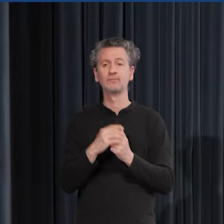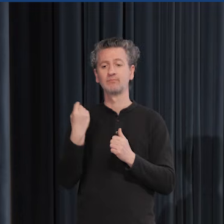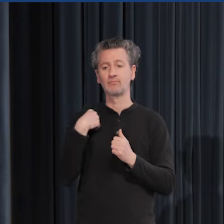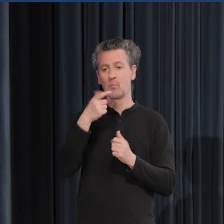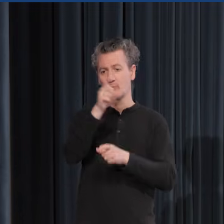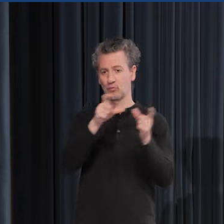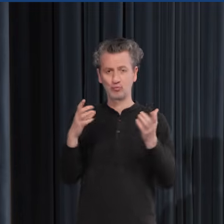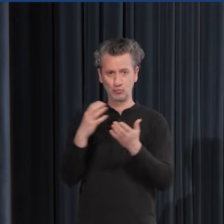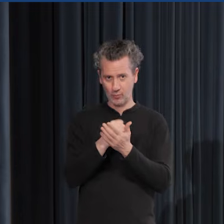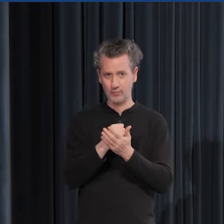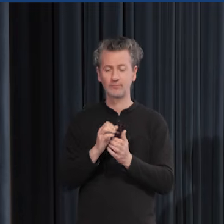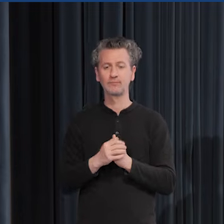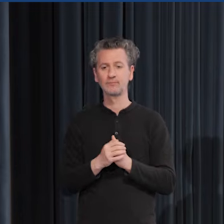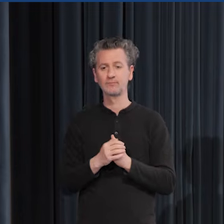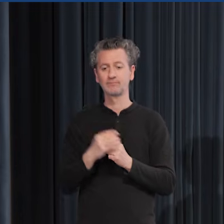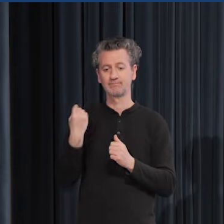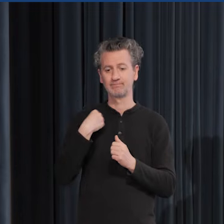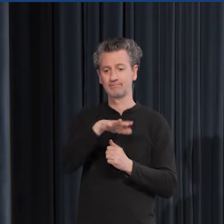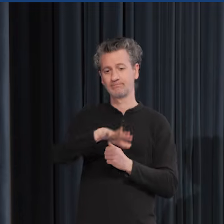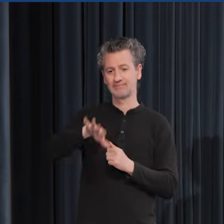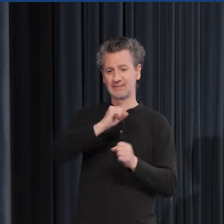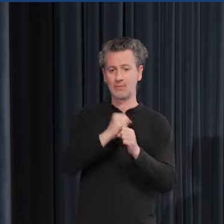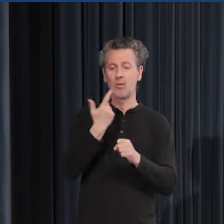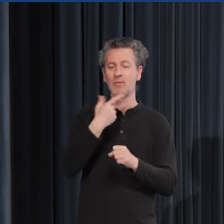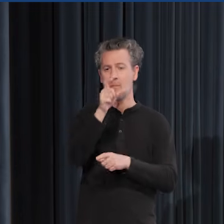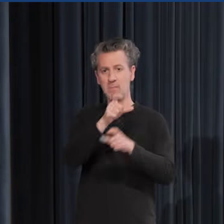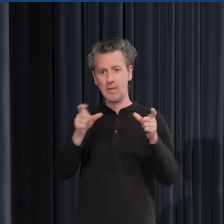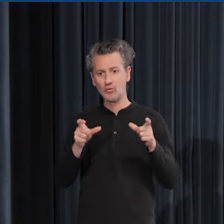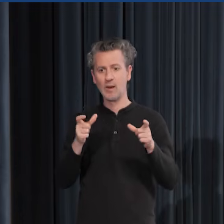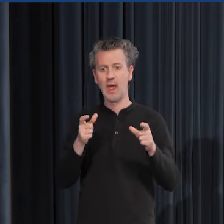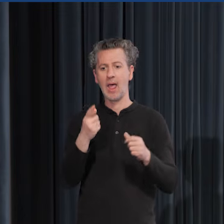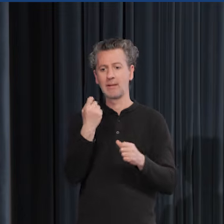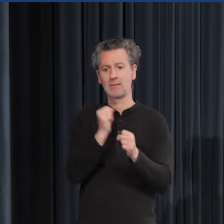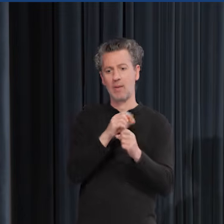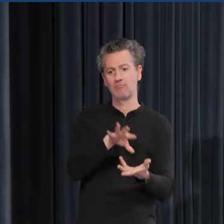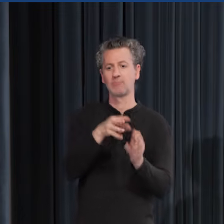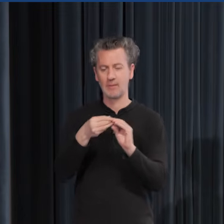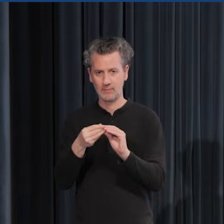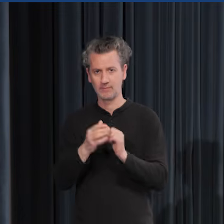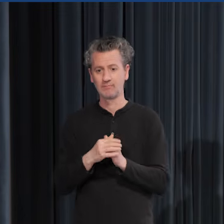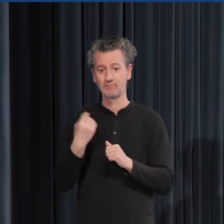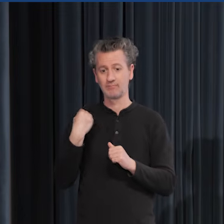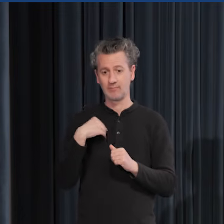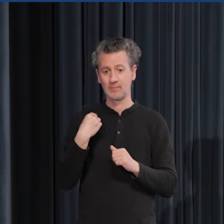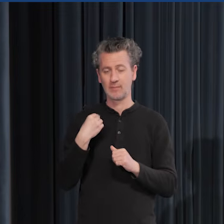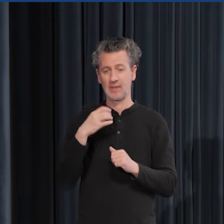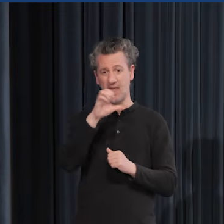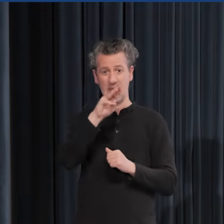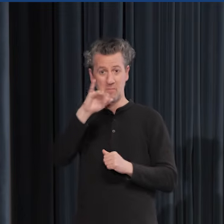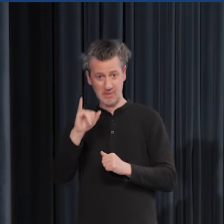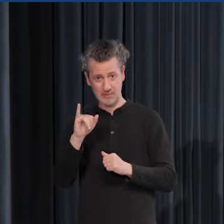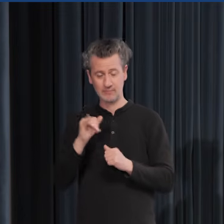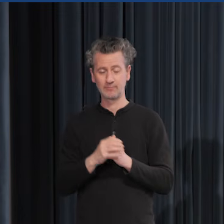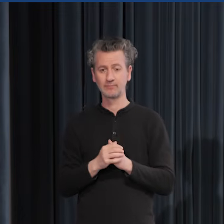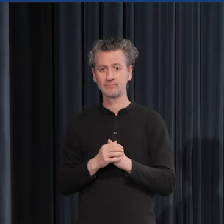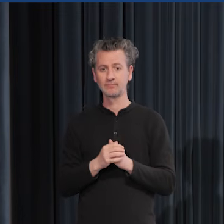trabajo, y además se debe adaptar el trabajo a la persona. Y esto me recuerda a los equipos de protección individual, que